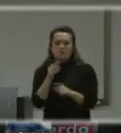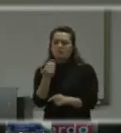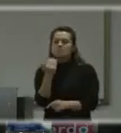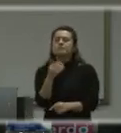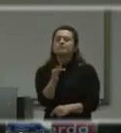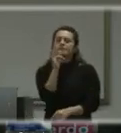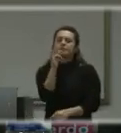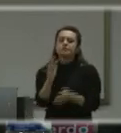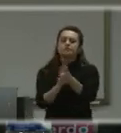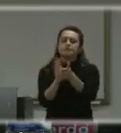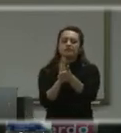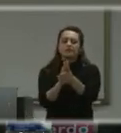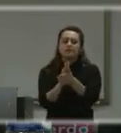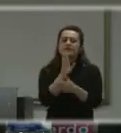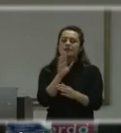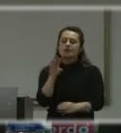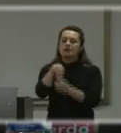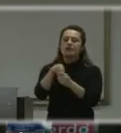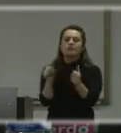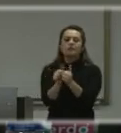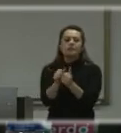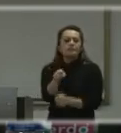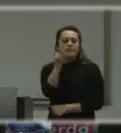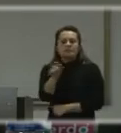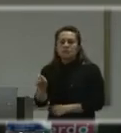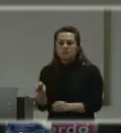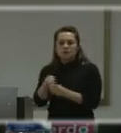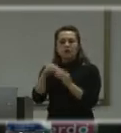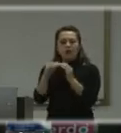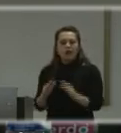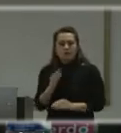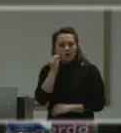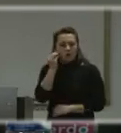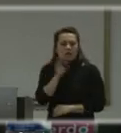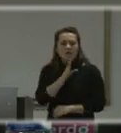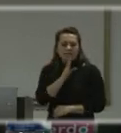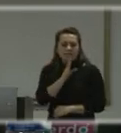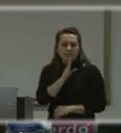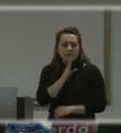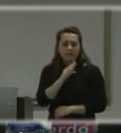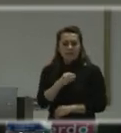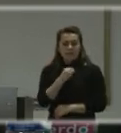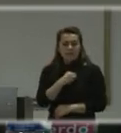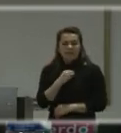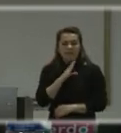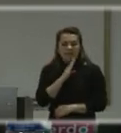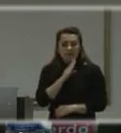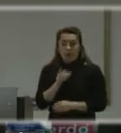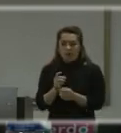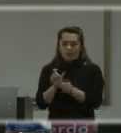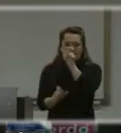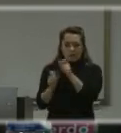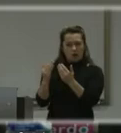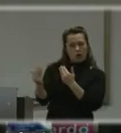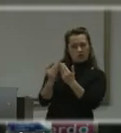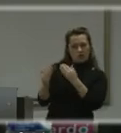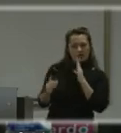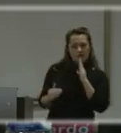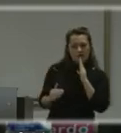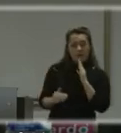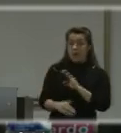testimonios es saber con quién vive la persona con discapacidad o quién es la persona en la que más confía. Pero